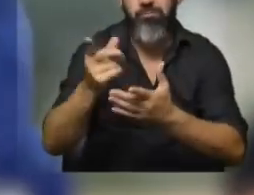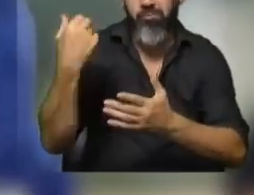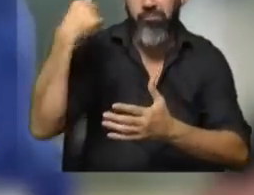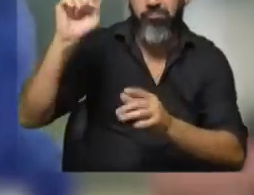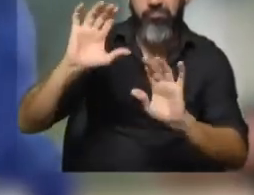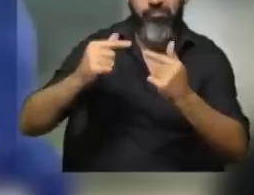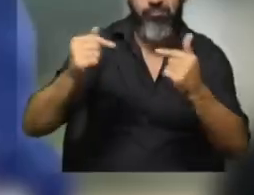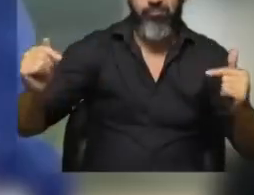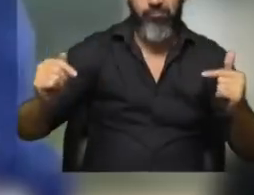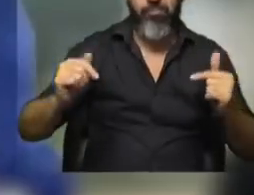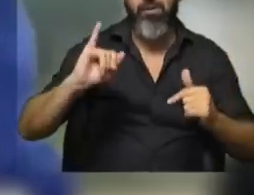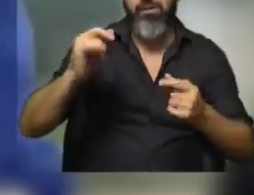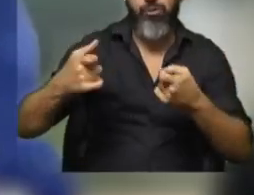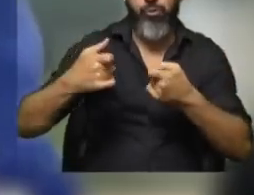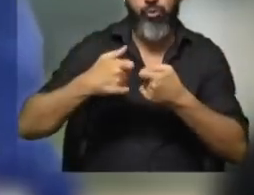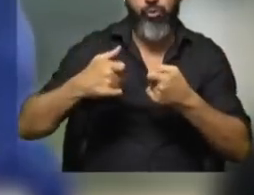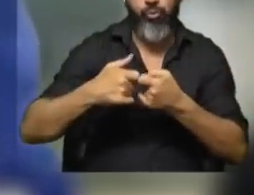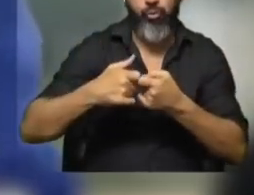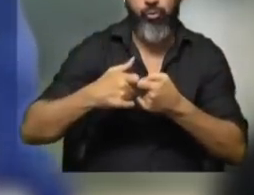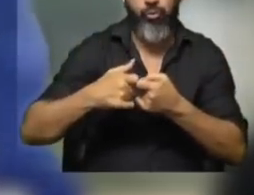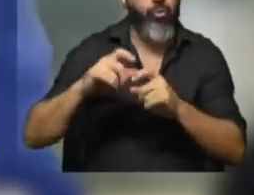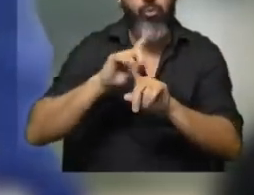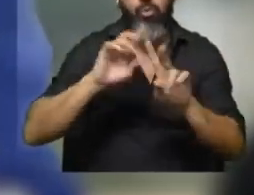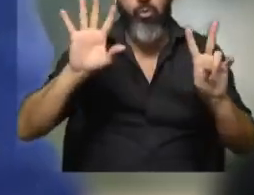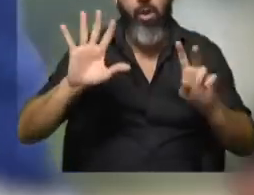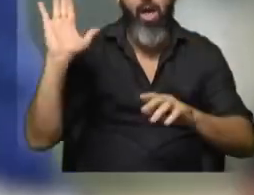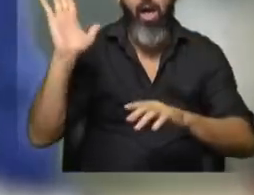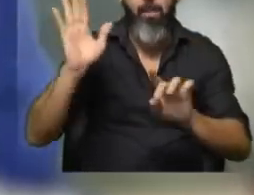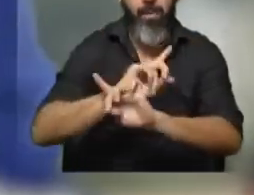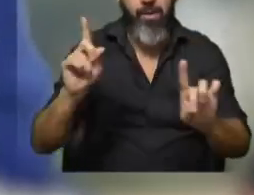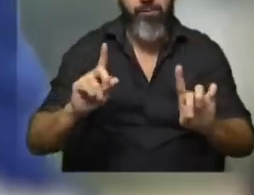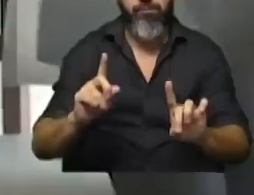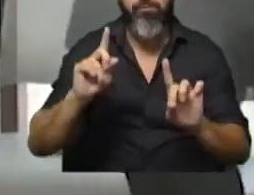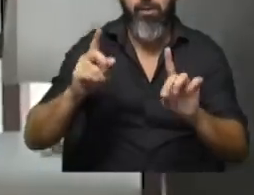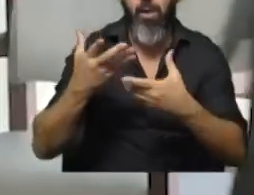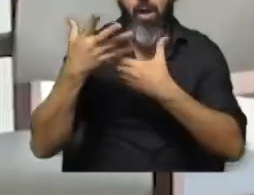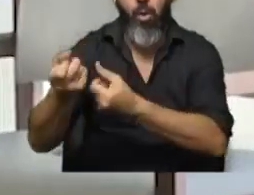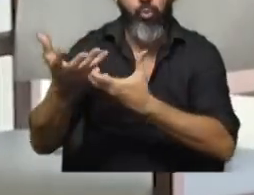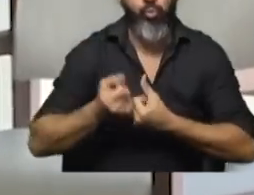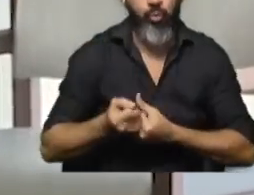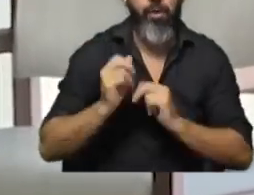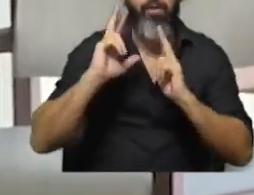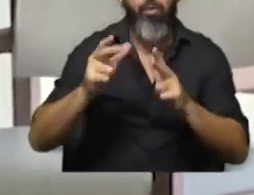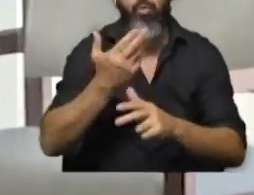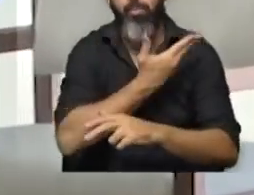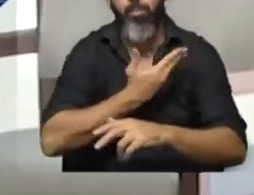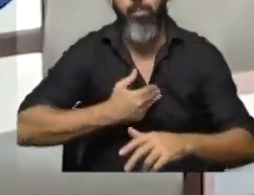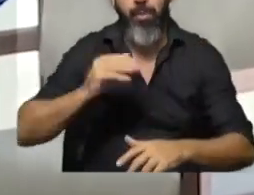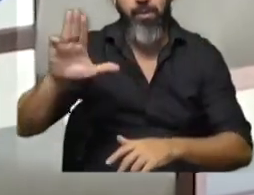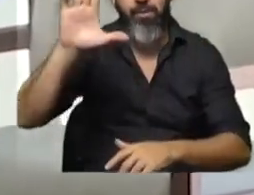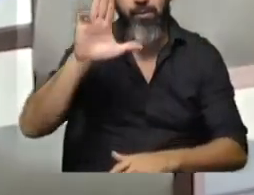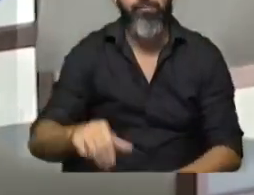esto o aquello si somos socios estratégicos no se tienen que hacer amenazas nos tenemos que ayudar afirmó el presidente brasileño